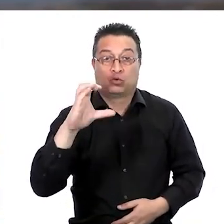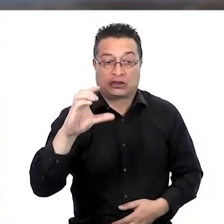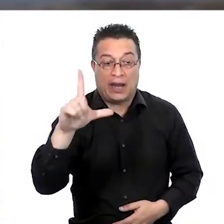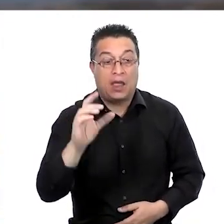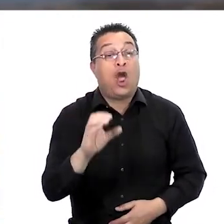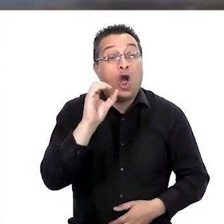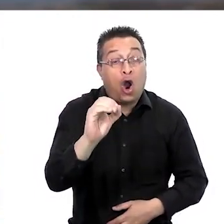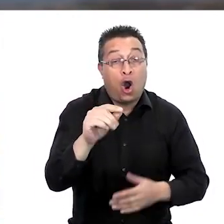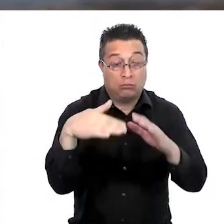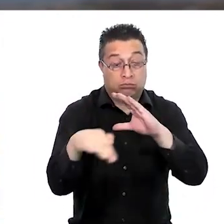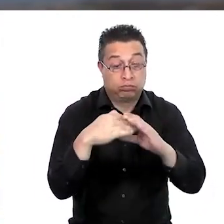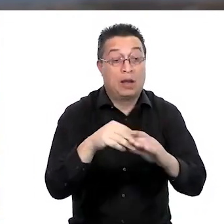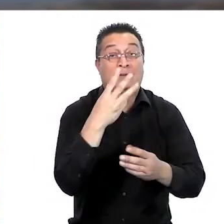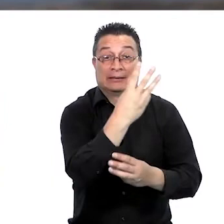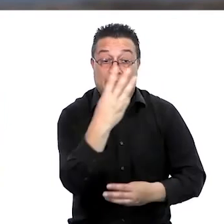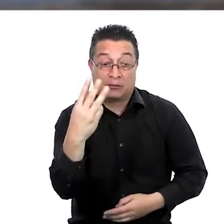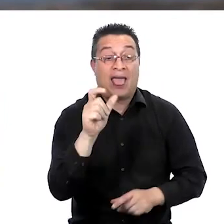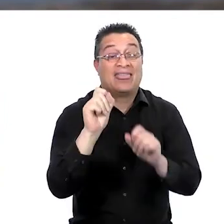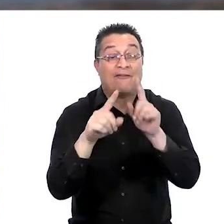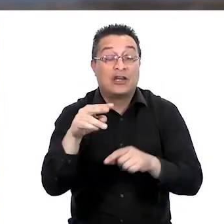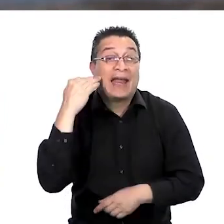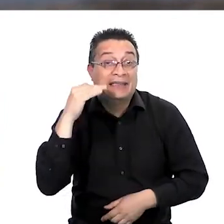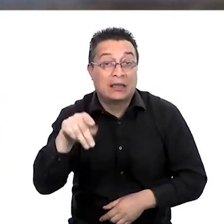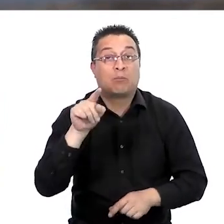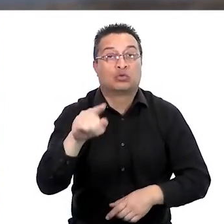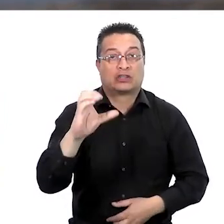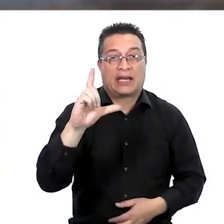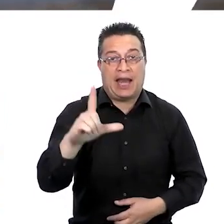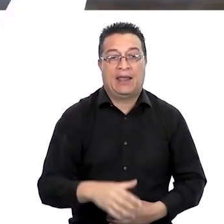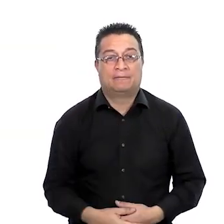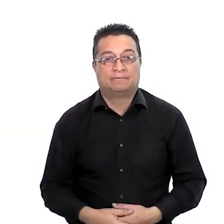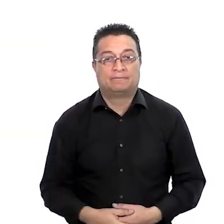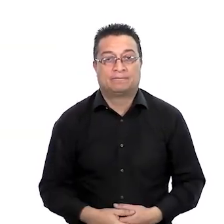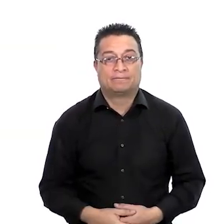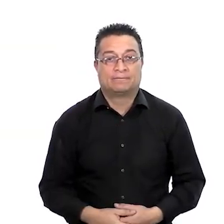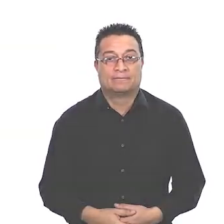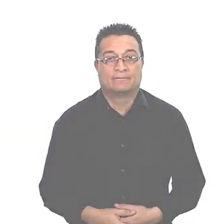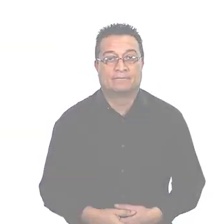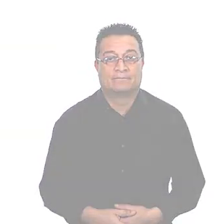www.atencioncie.superduc.cl o escríbenos en www.defensorianines.cl.